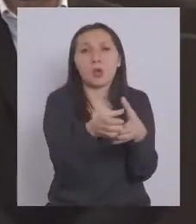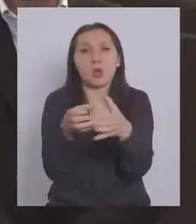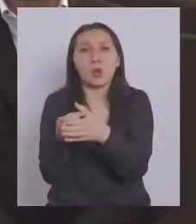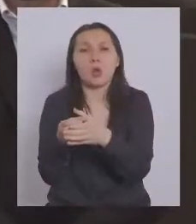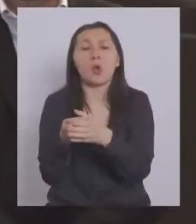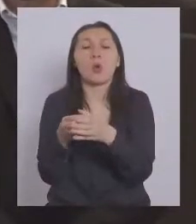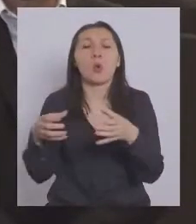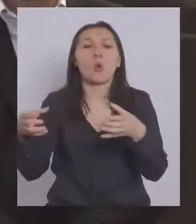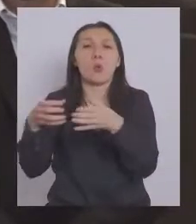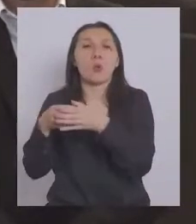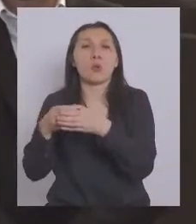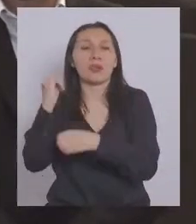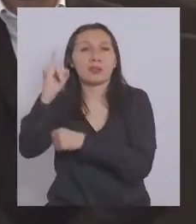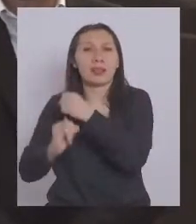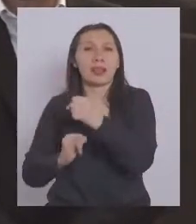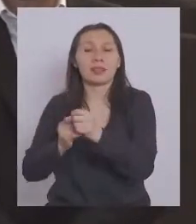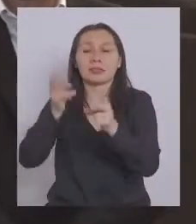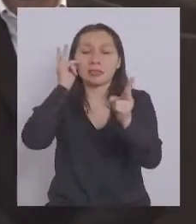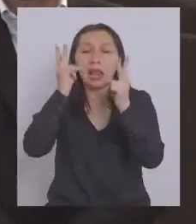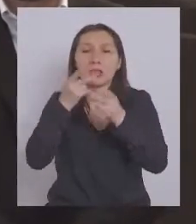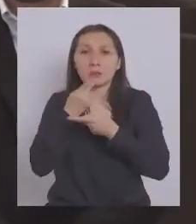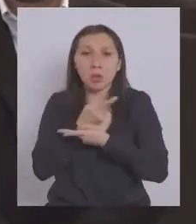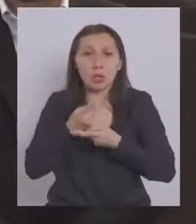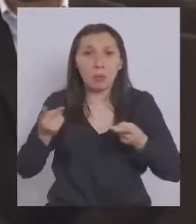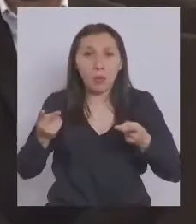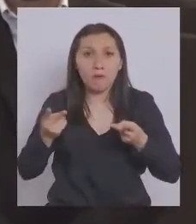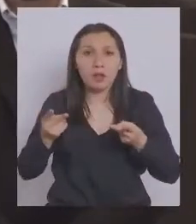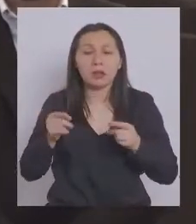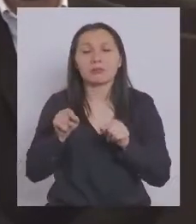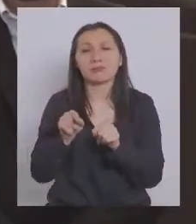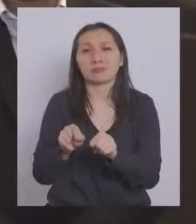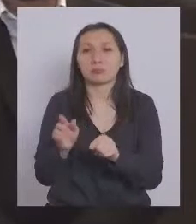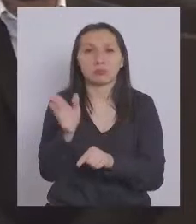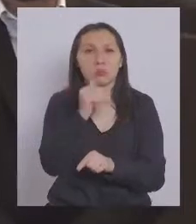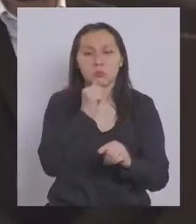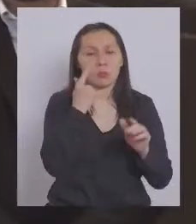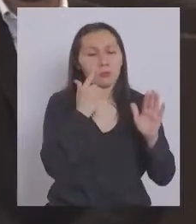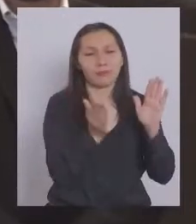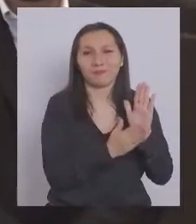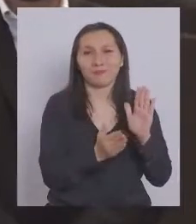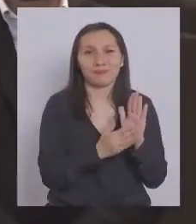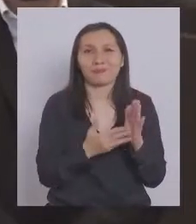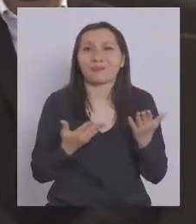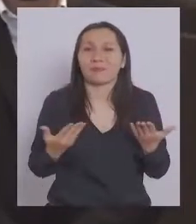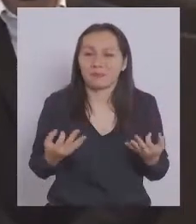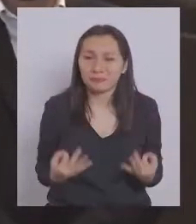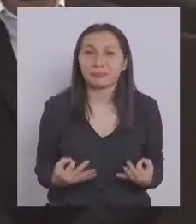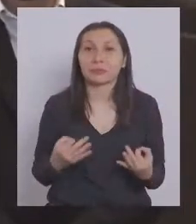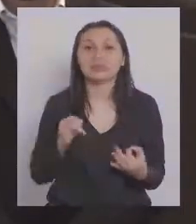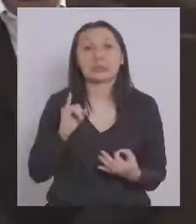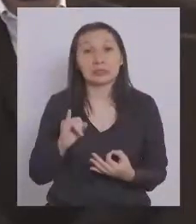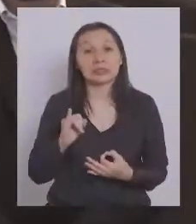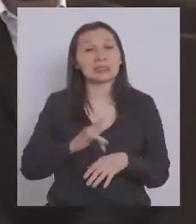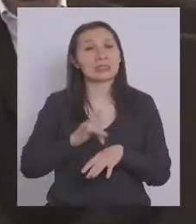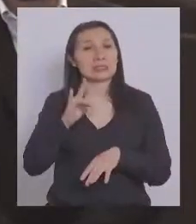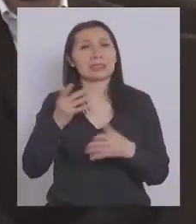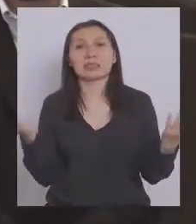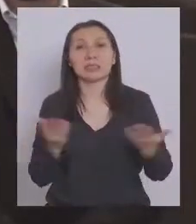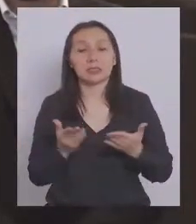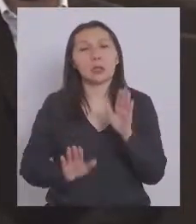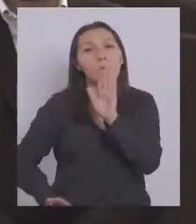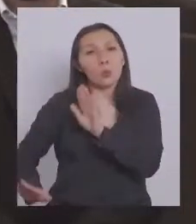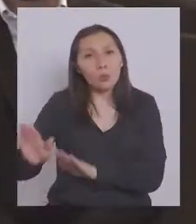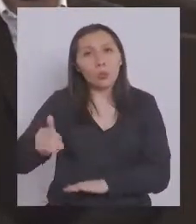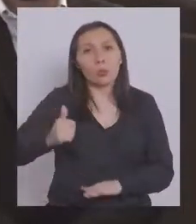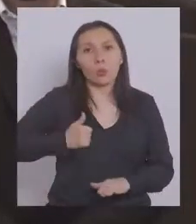la Unión Internacional de Transporte Público indican que no hay evidencia concluyente y que lo que es crítico es mantener